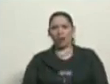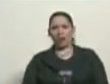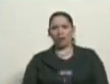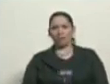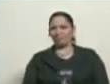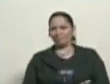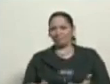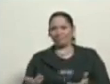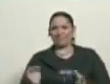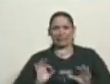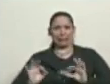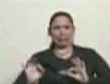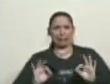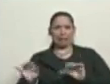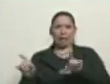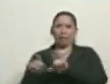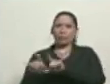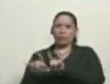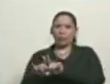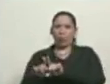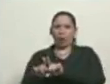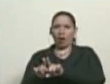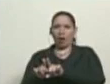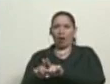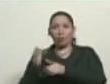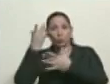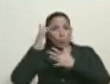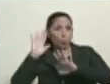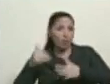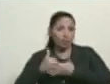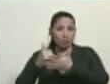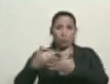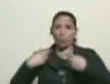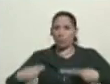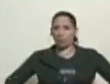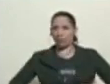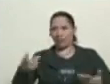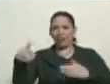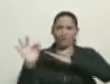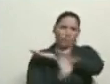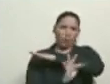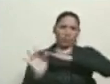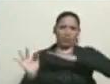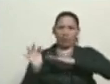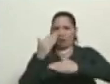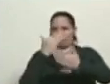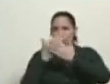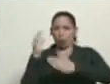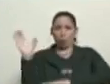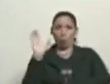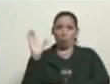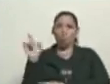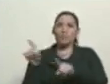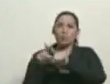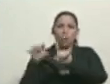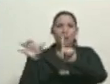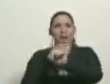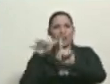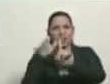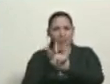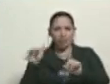prestaron en el marco de esa supuesta ayuda humanitaria ya en frontera, así como lo